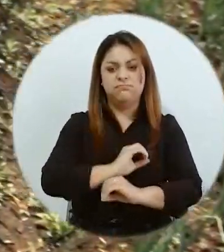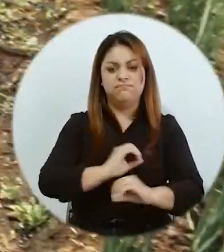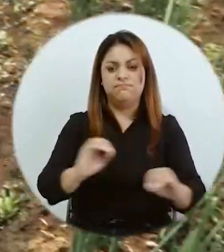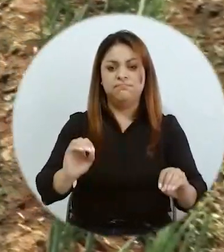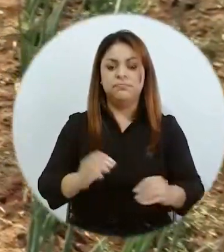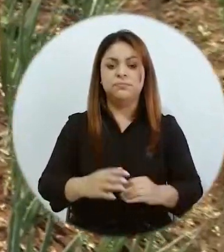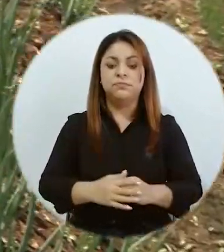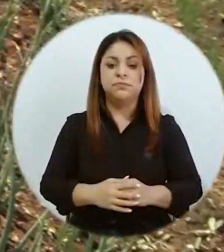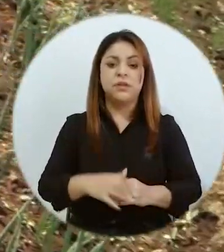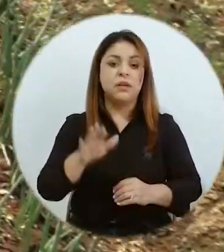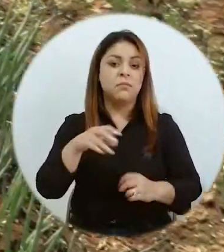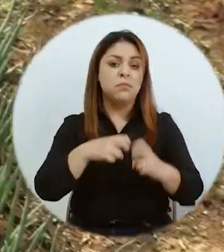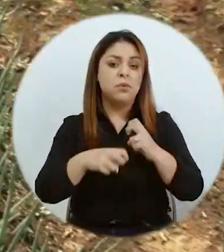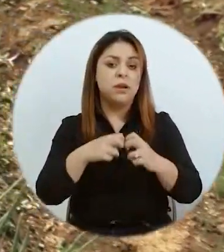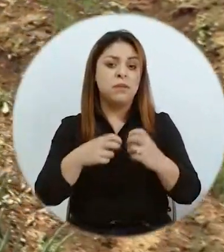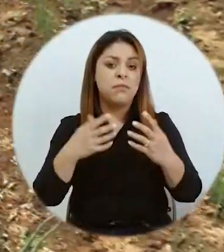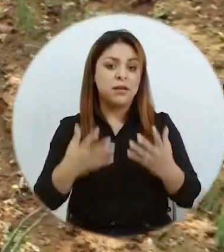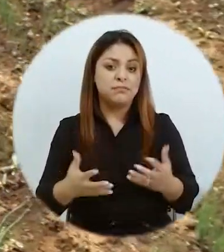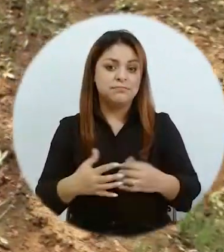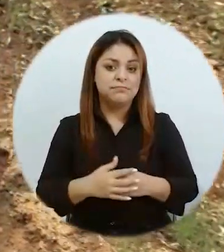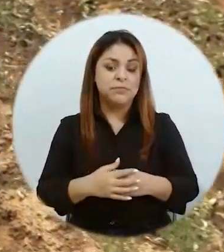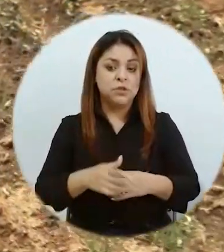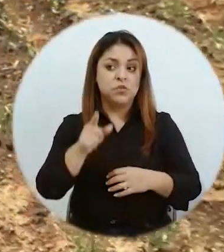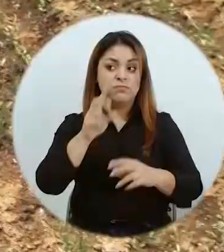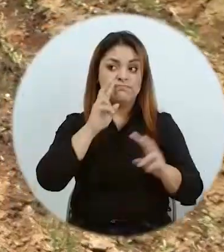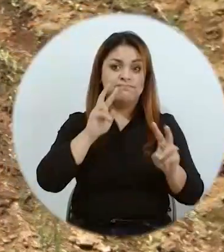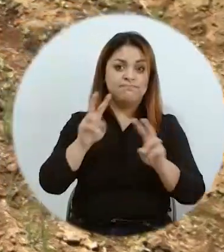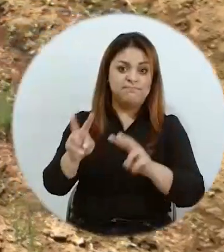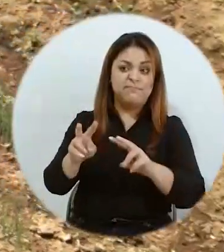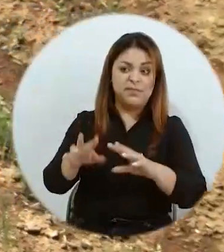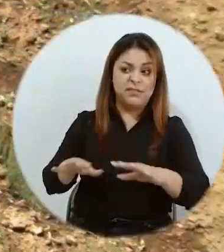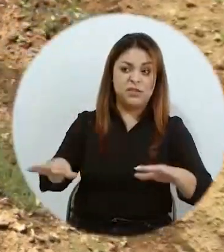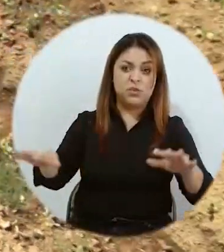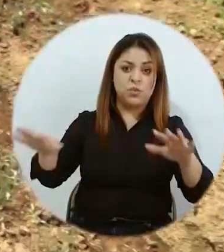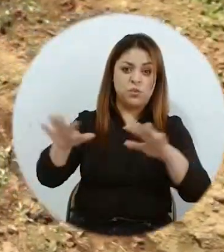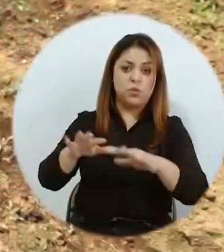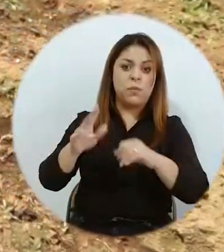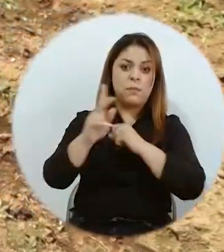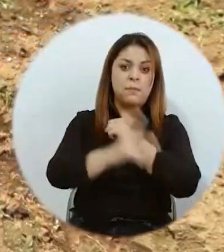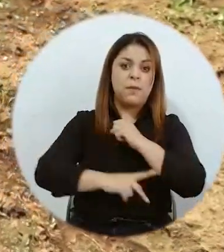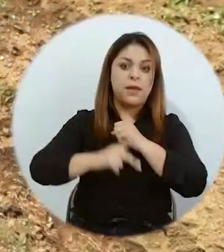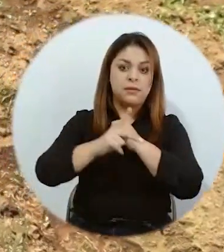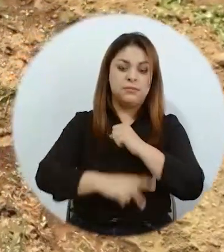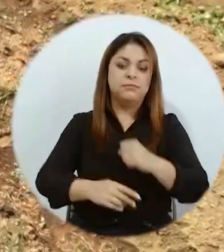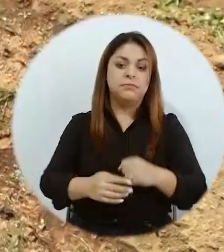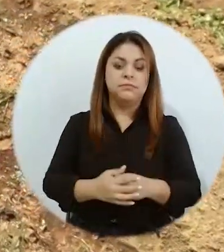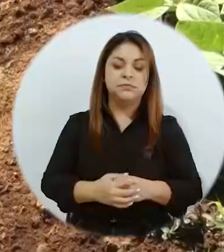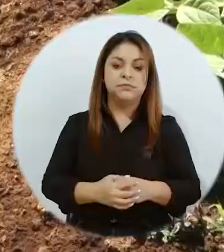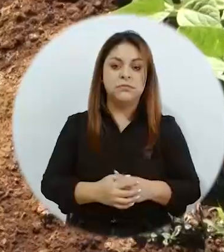en ningún momento. El problema es que si usted se pone a ver sector país,